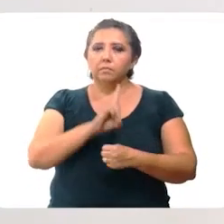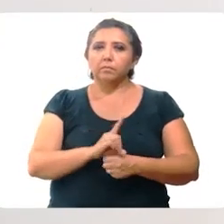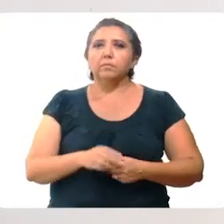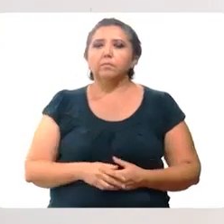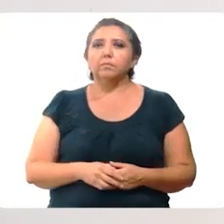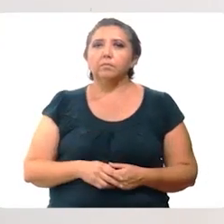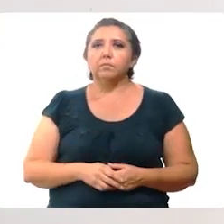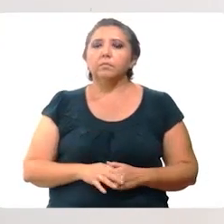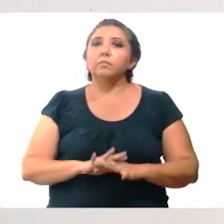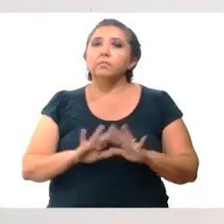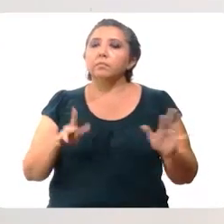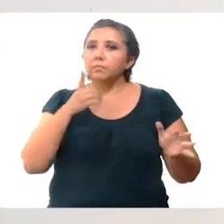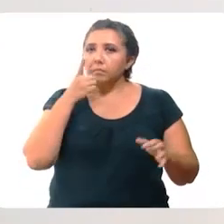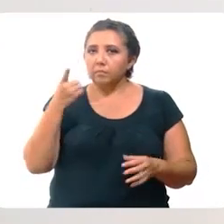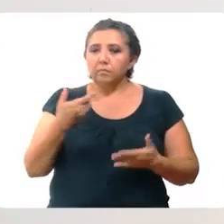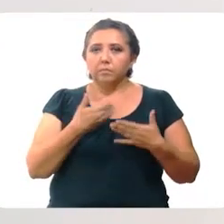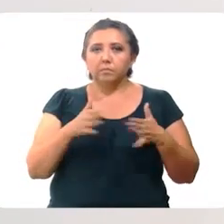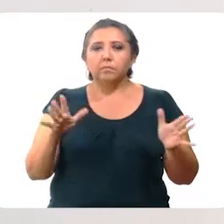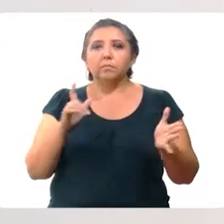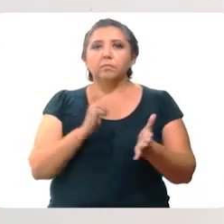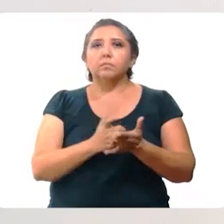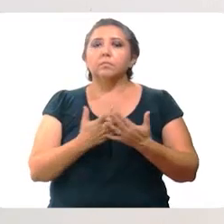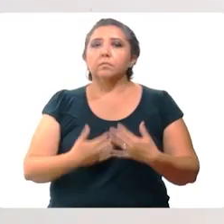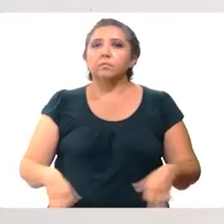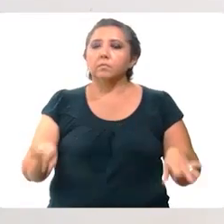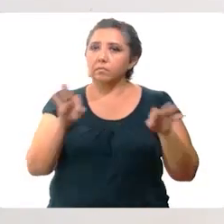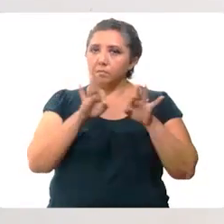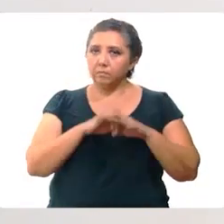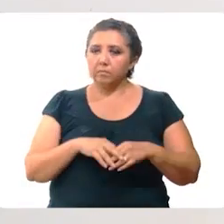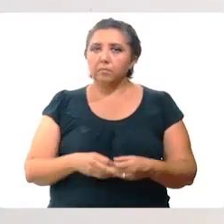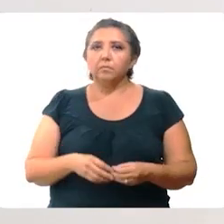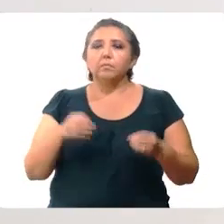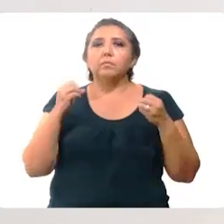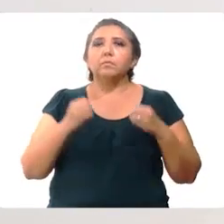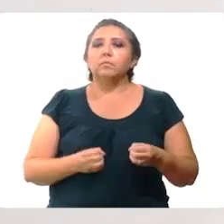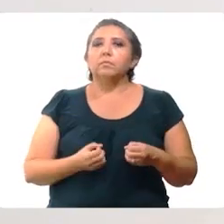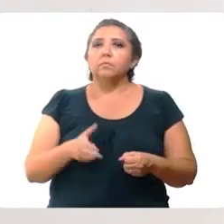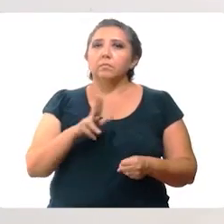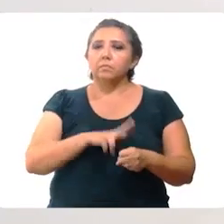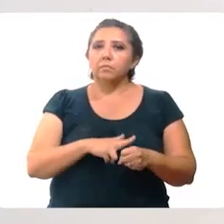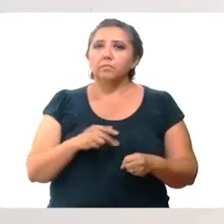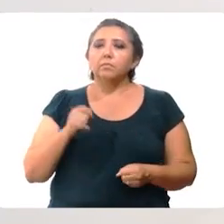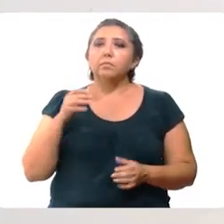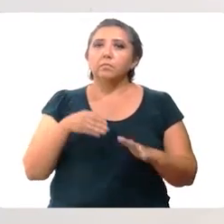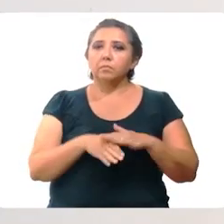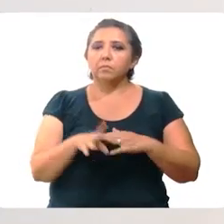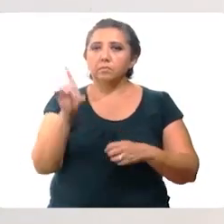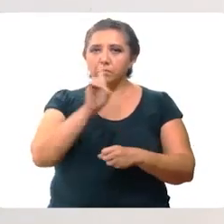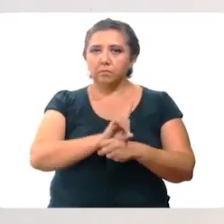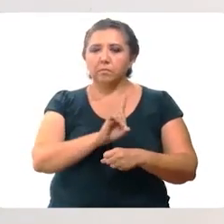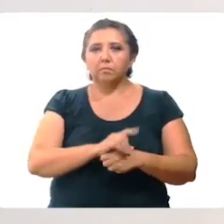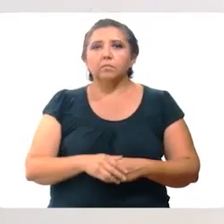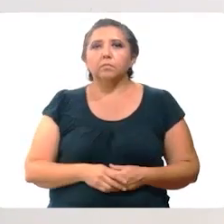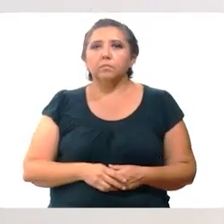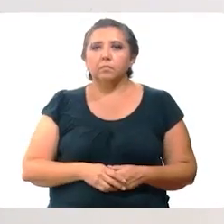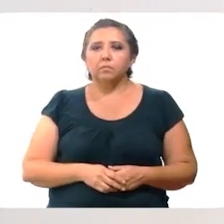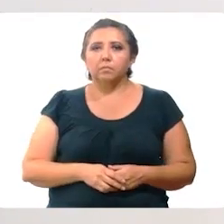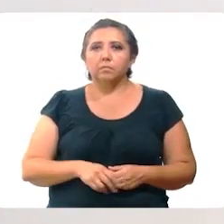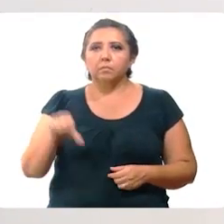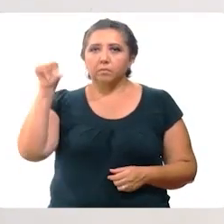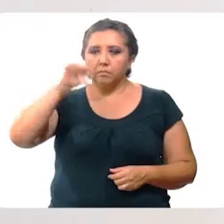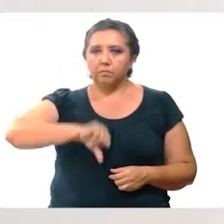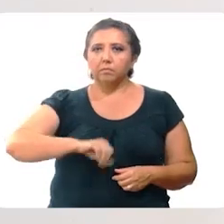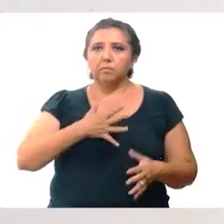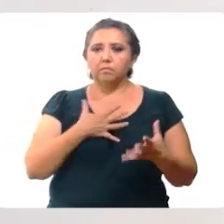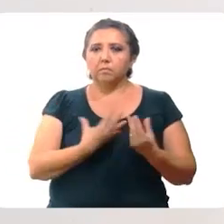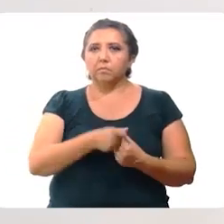días. Como se ha señalado, en la reapertura económica, los datos más importantes son la ocupación hospitalaria y los ingresos diarios. El